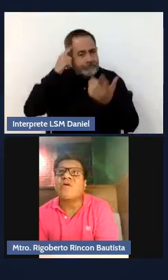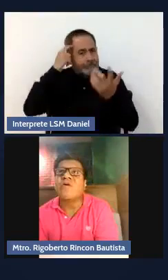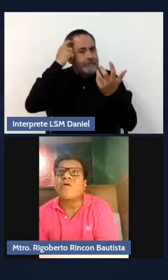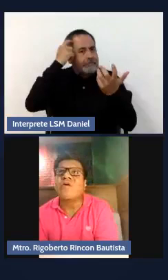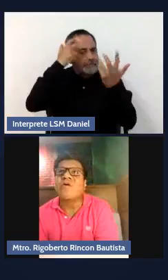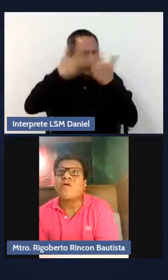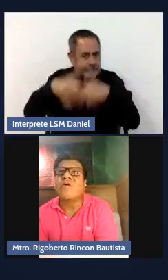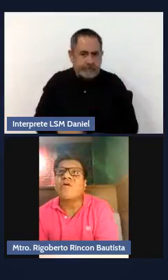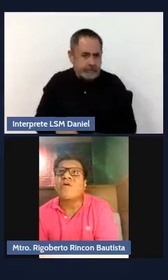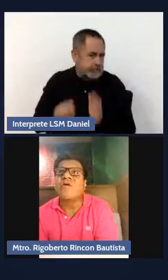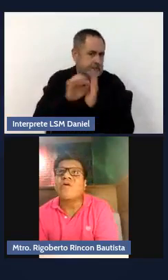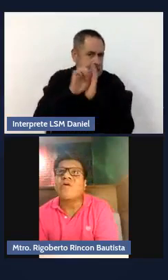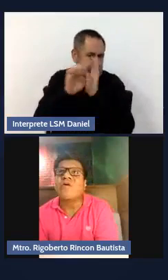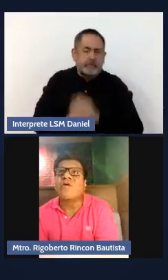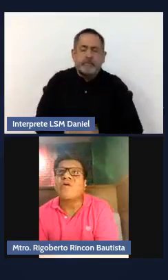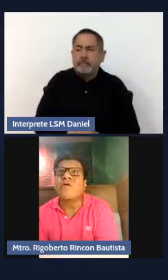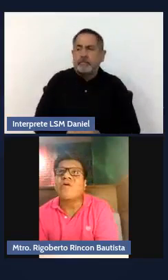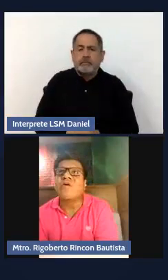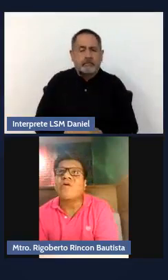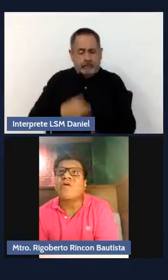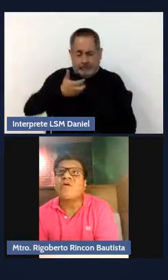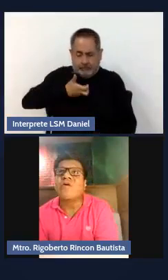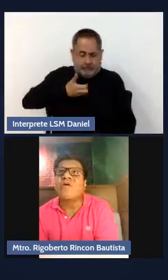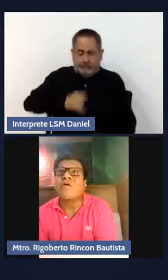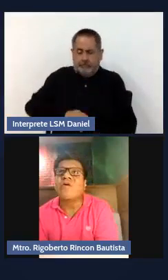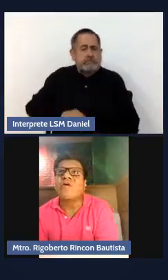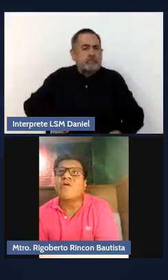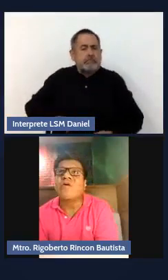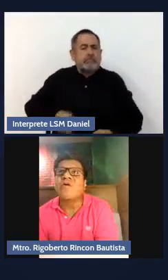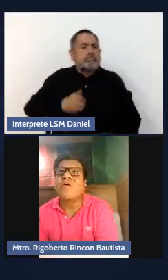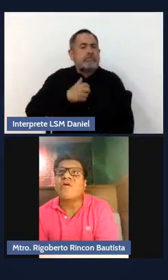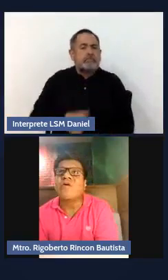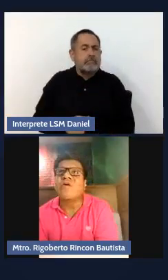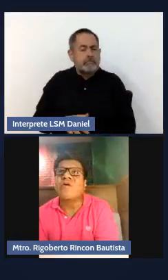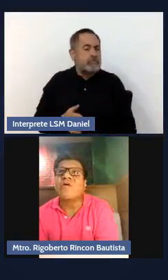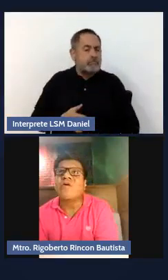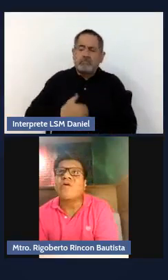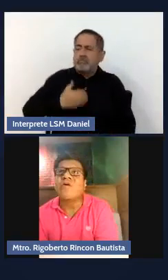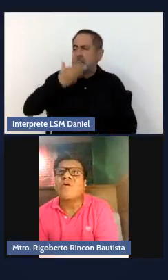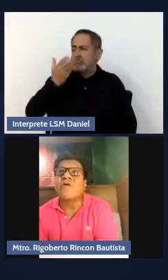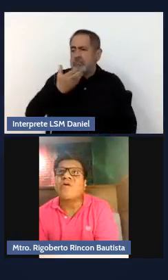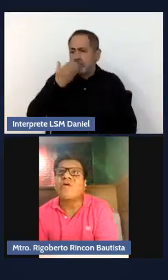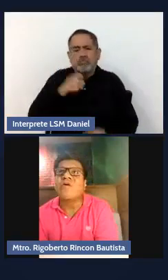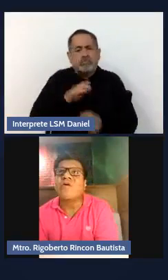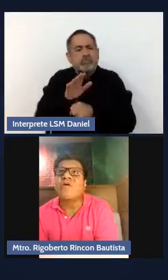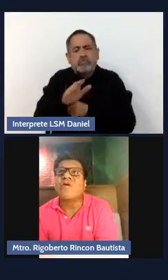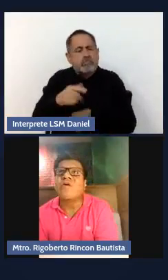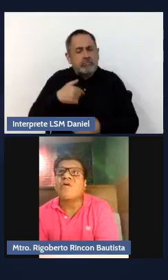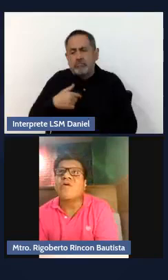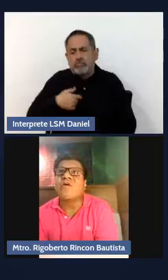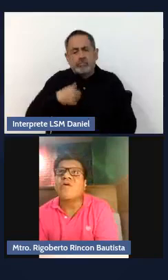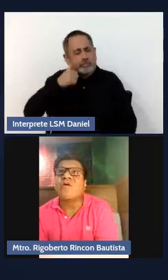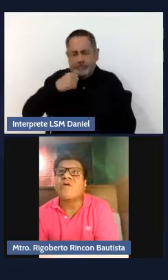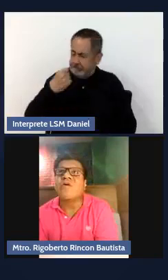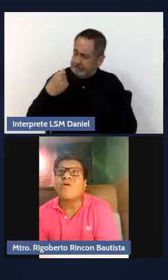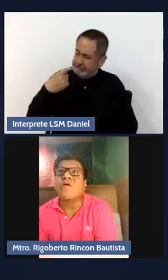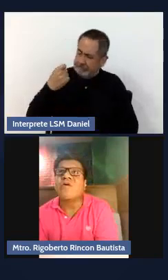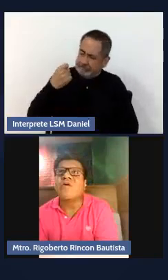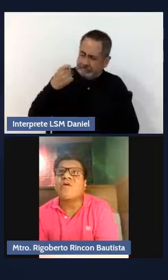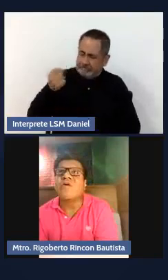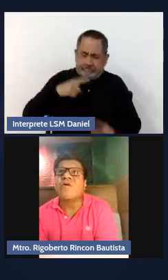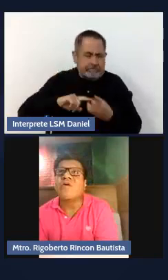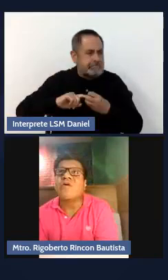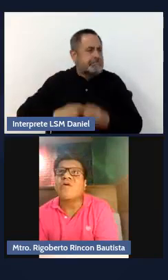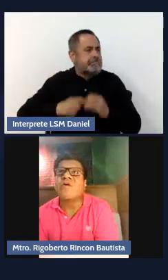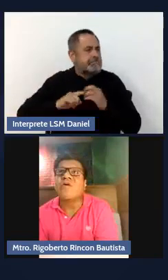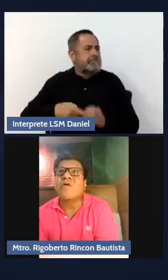por ejemplo, de las conductas, cuáles son estos hábitos, cuáles son estas costumbres, cuáles son